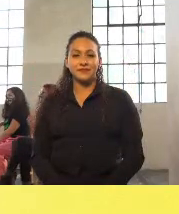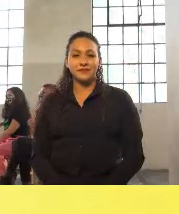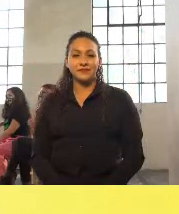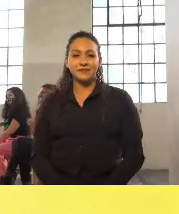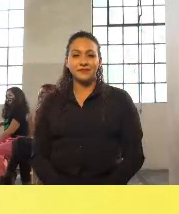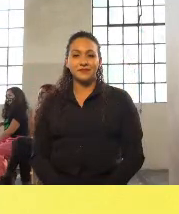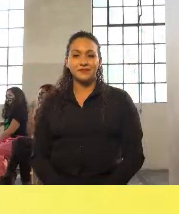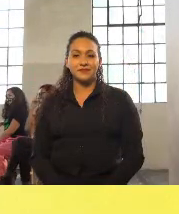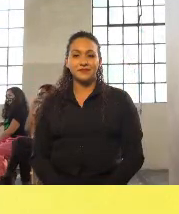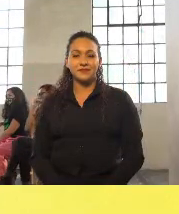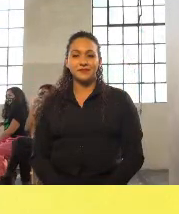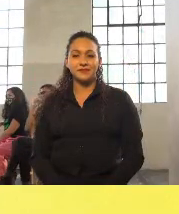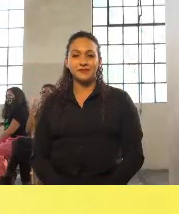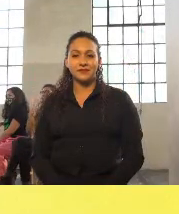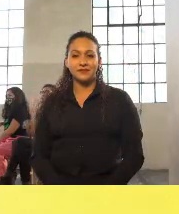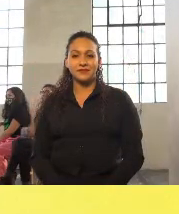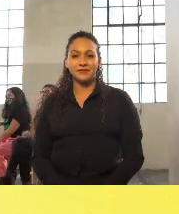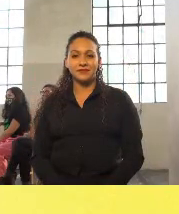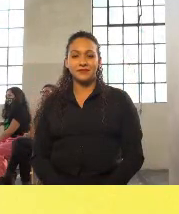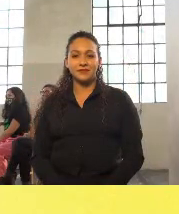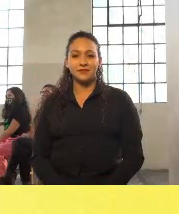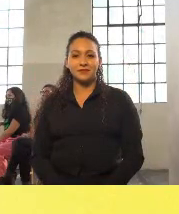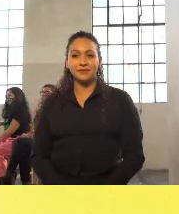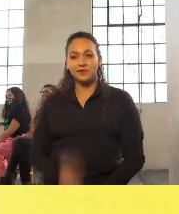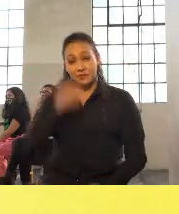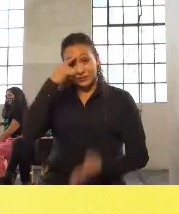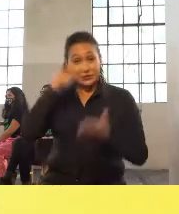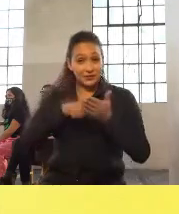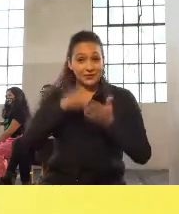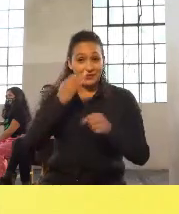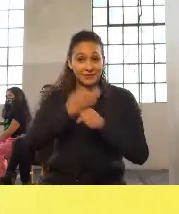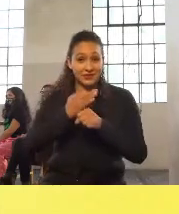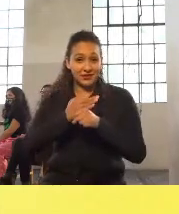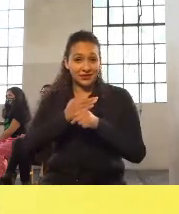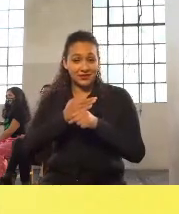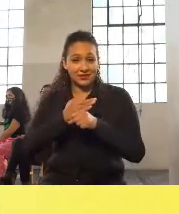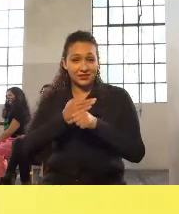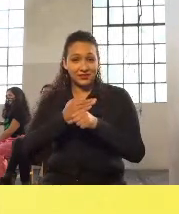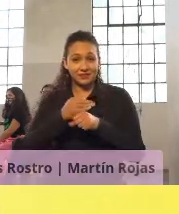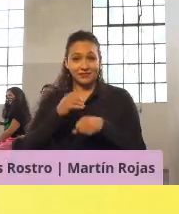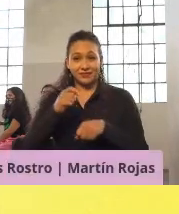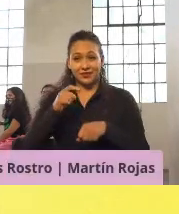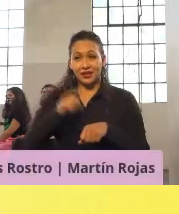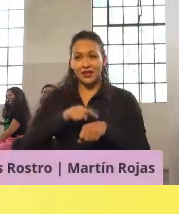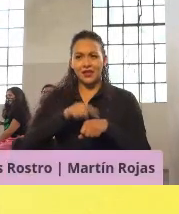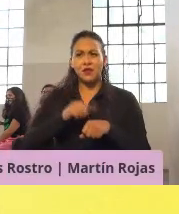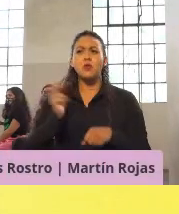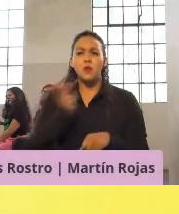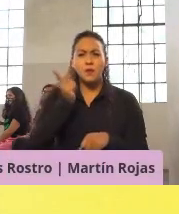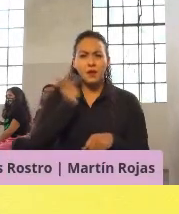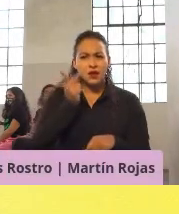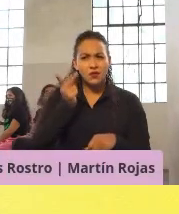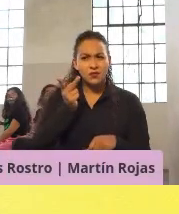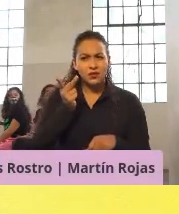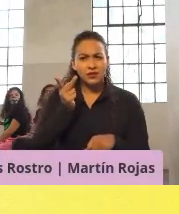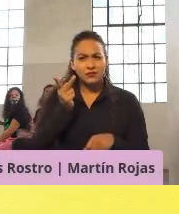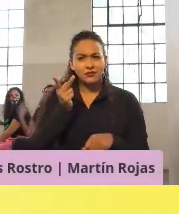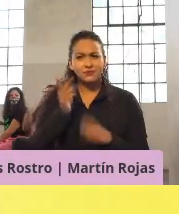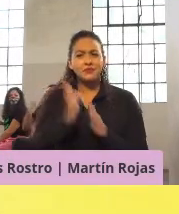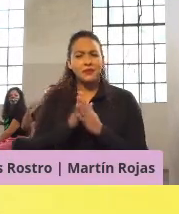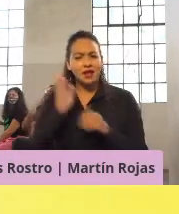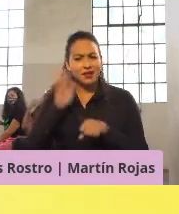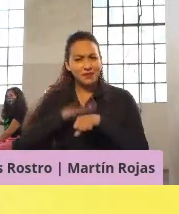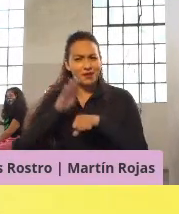Todavía tenemos tiempo, nos confundimos un poquito en el horario, entonces todavía podemos seguir aquí en la chorcha y tenemos una pregunta más. Es que, ¿qué